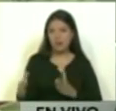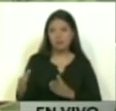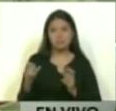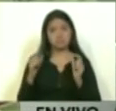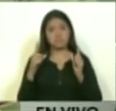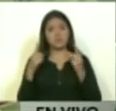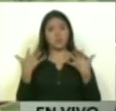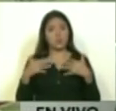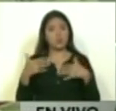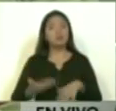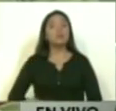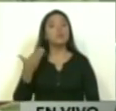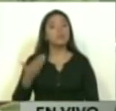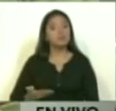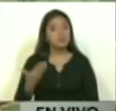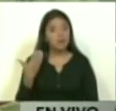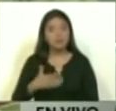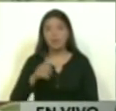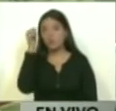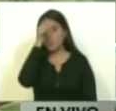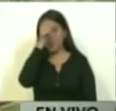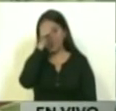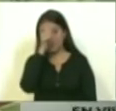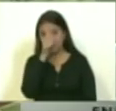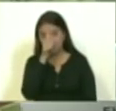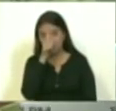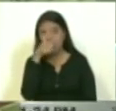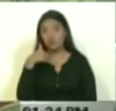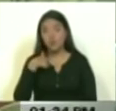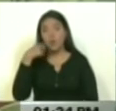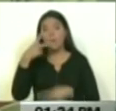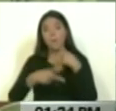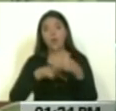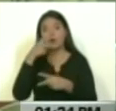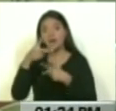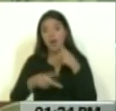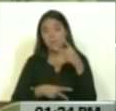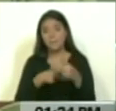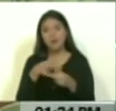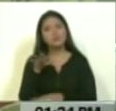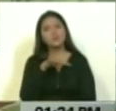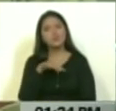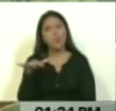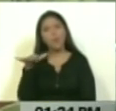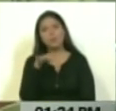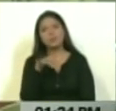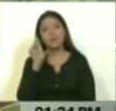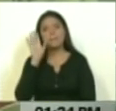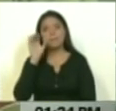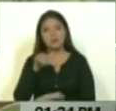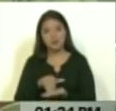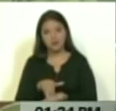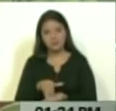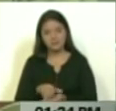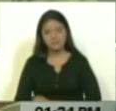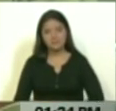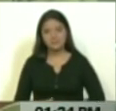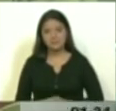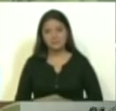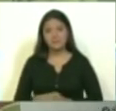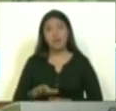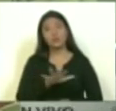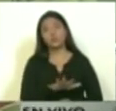muy importante. El domingo hice el programa desde el campo de la Victoria, desde la colina